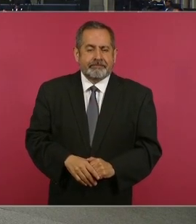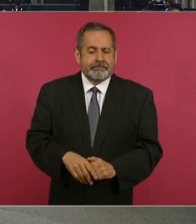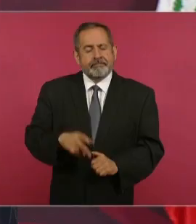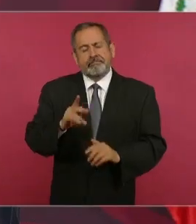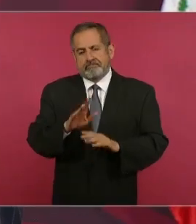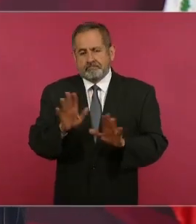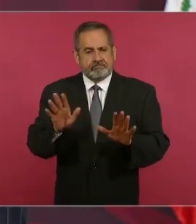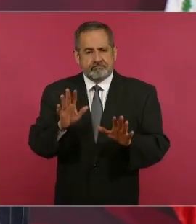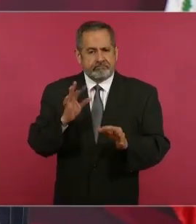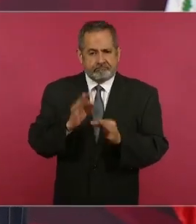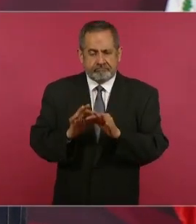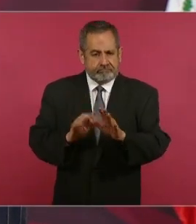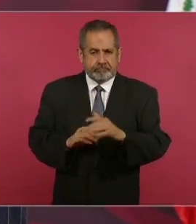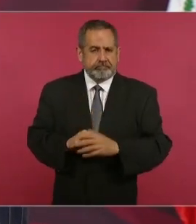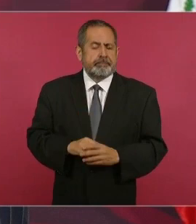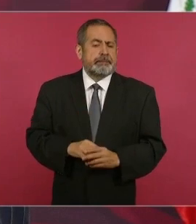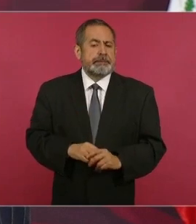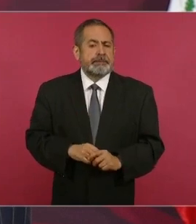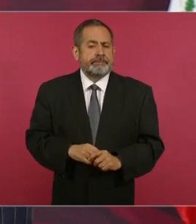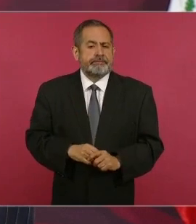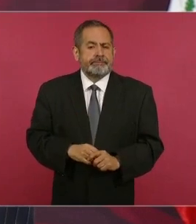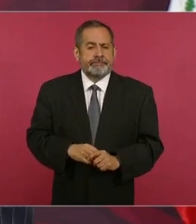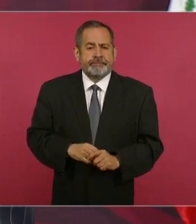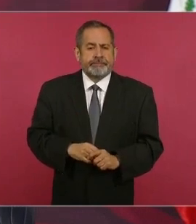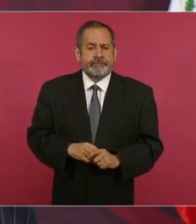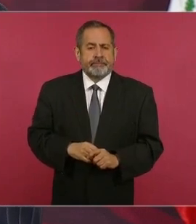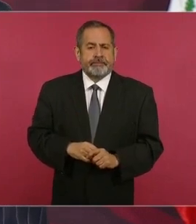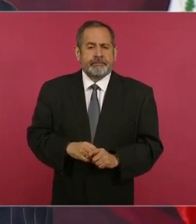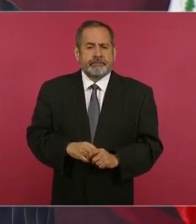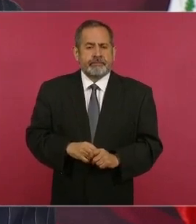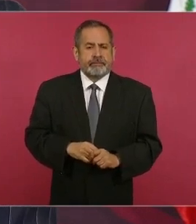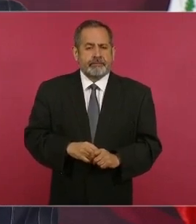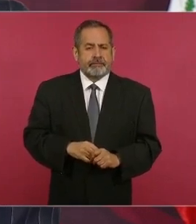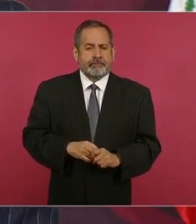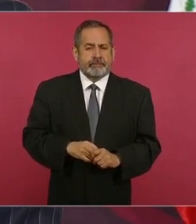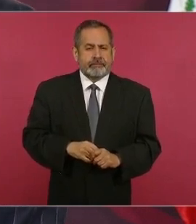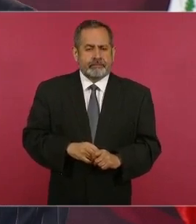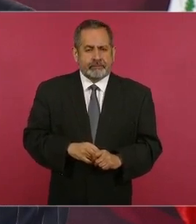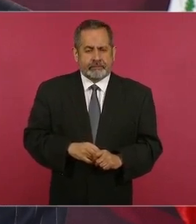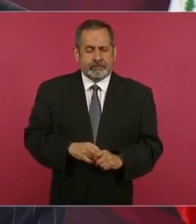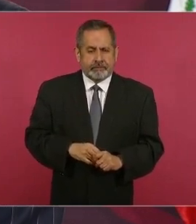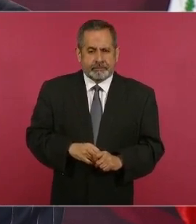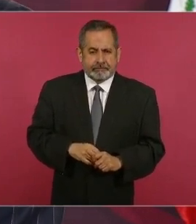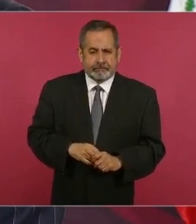Pero ya, pues, no vamos a tener muchas,